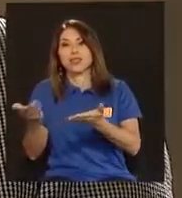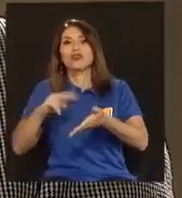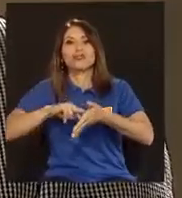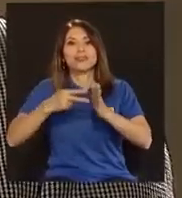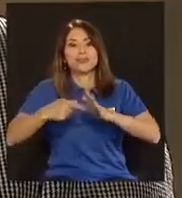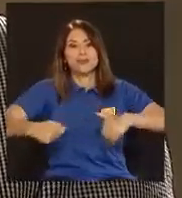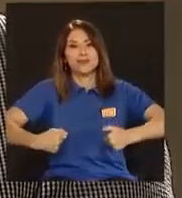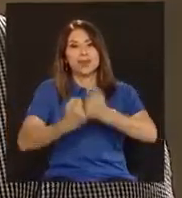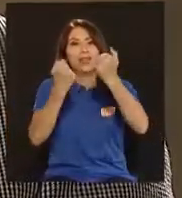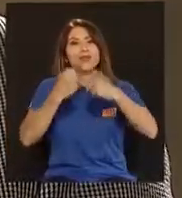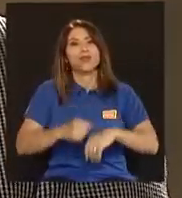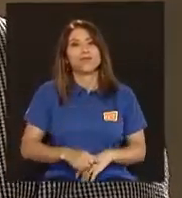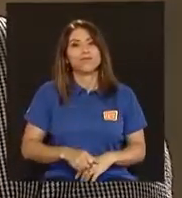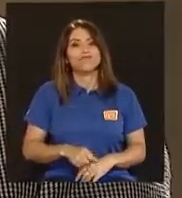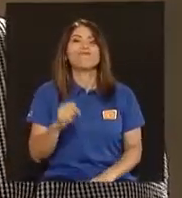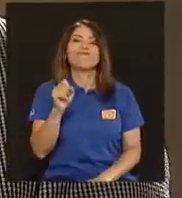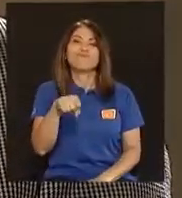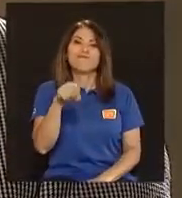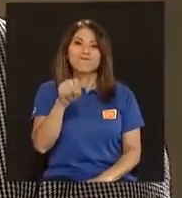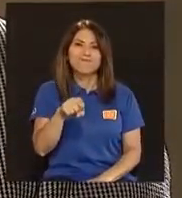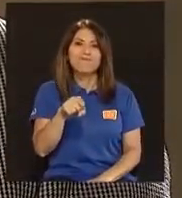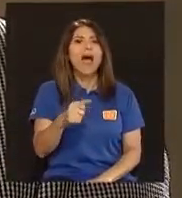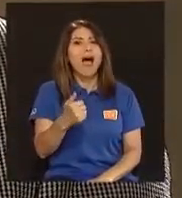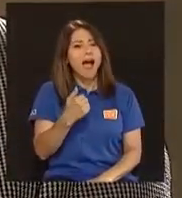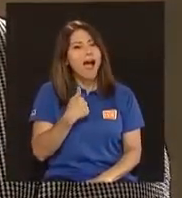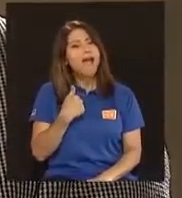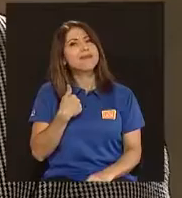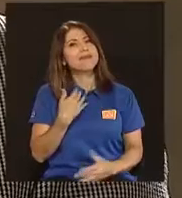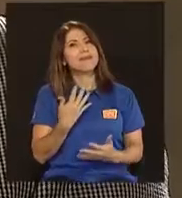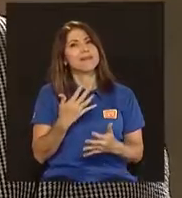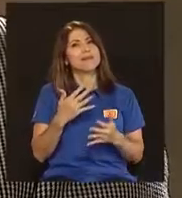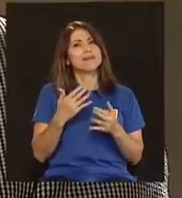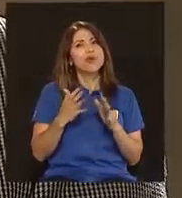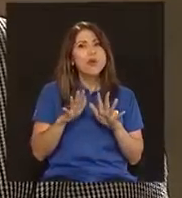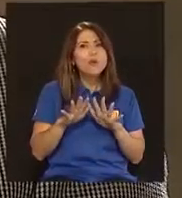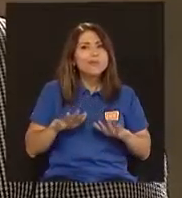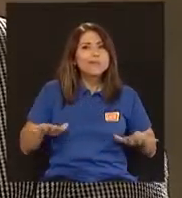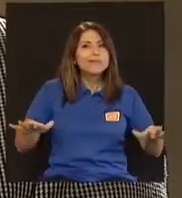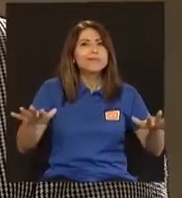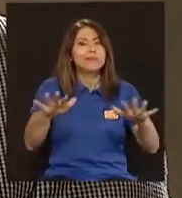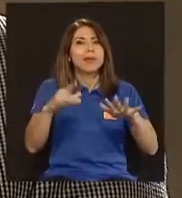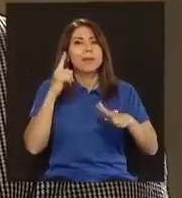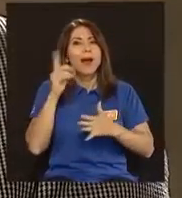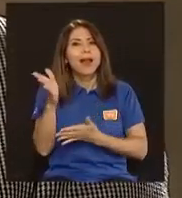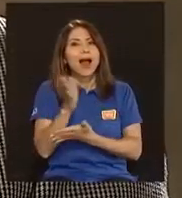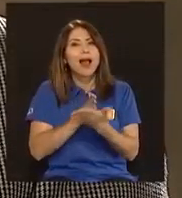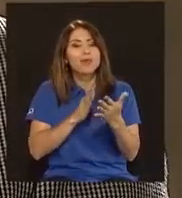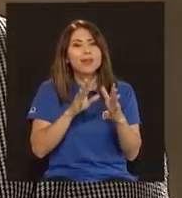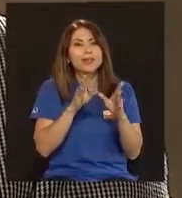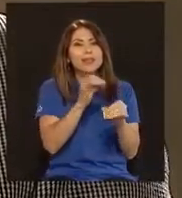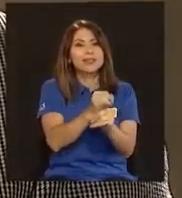que hay espacio para cierto tipo de instituciones que logren llegar